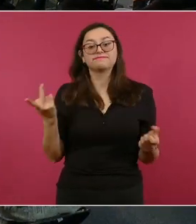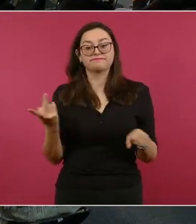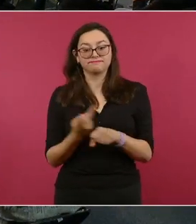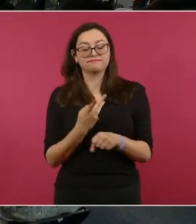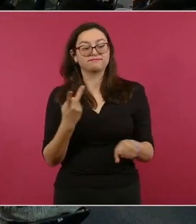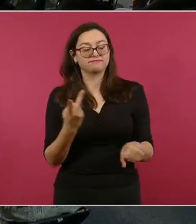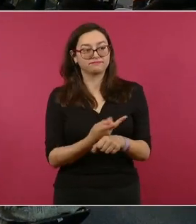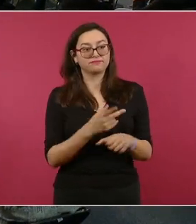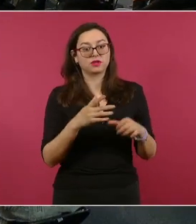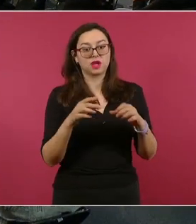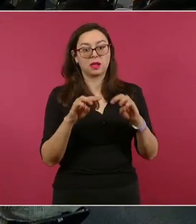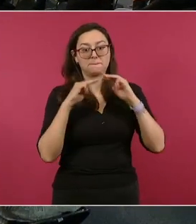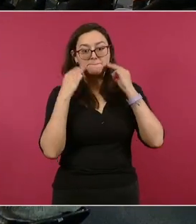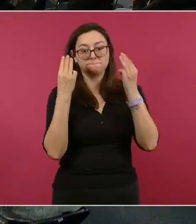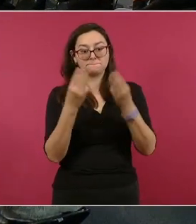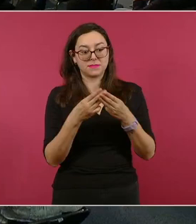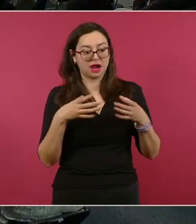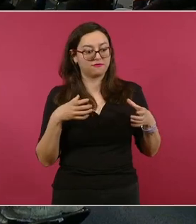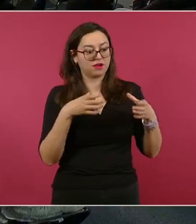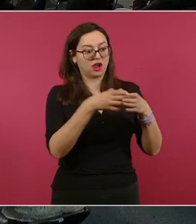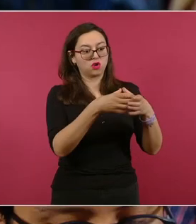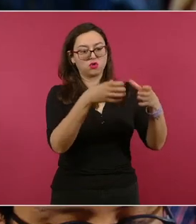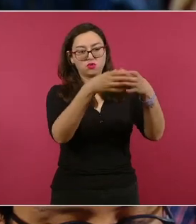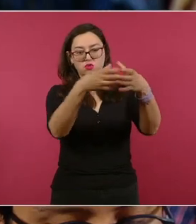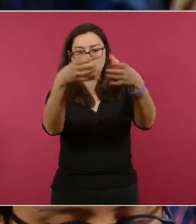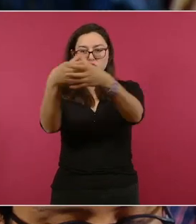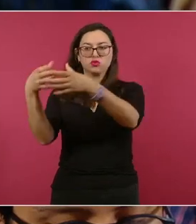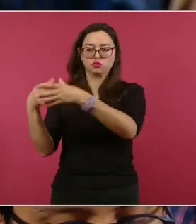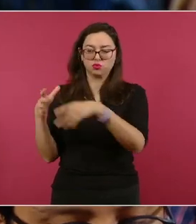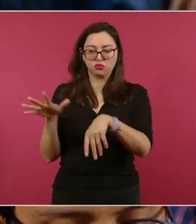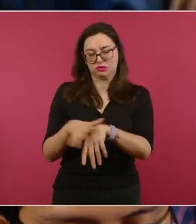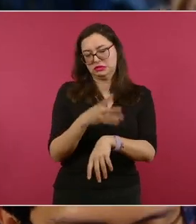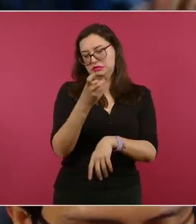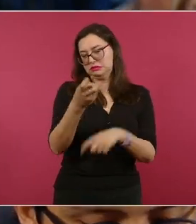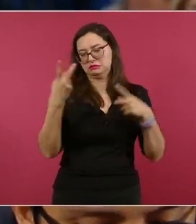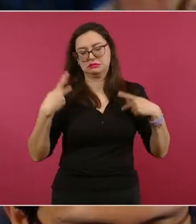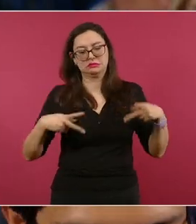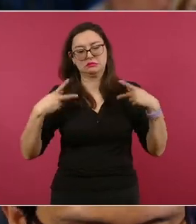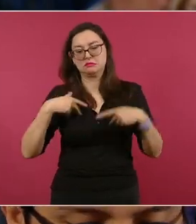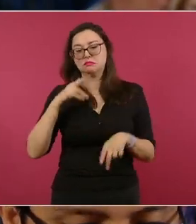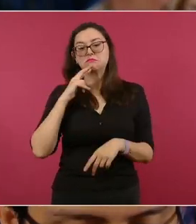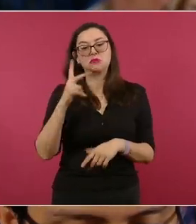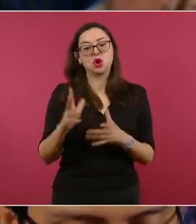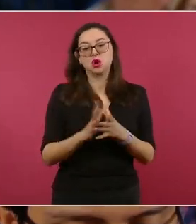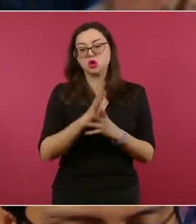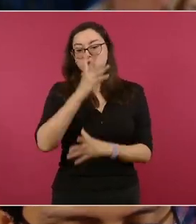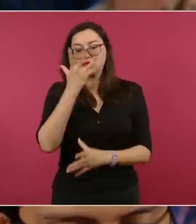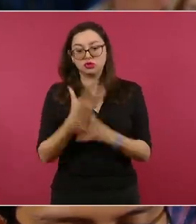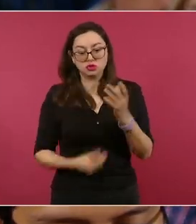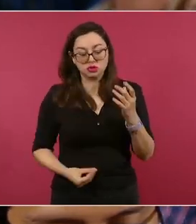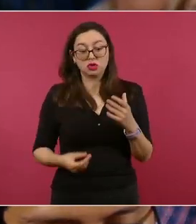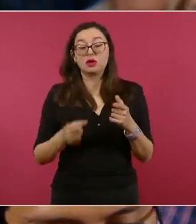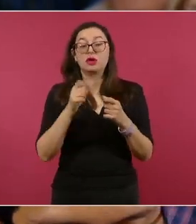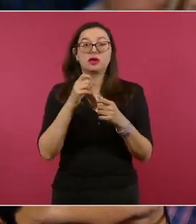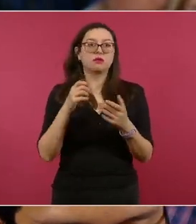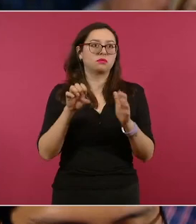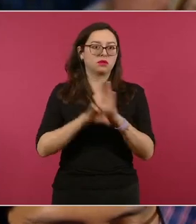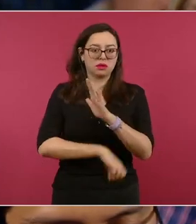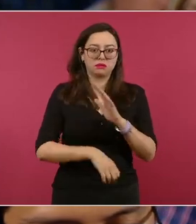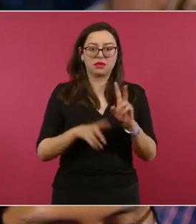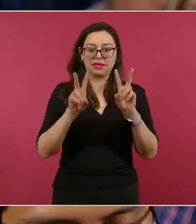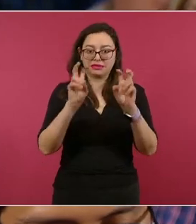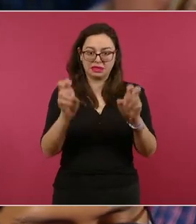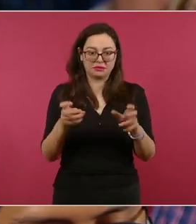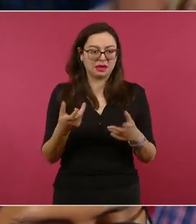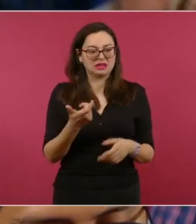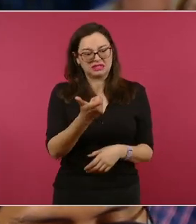en territorio nacional que va aunado con la extorsión, con el tema de otro tipo de delitos, la tala ilegal, por ejemplo, que le ha pegado